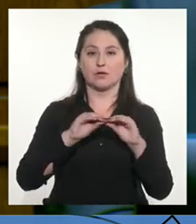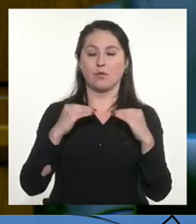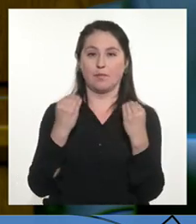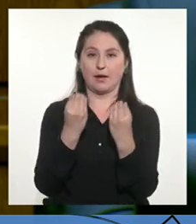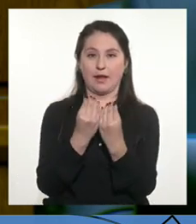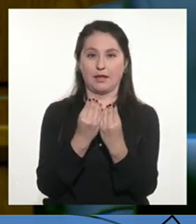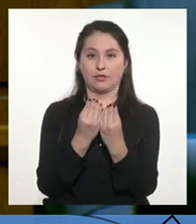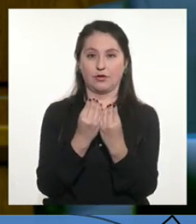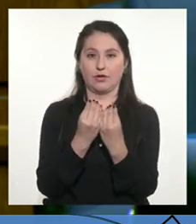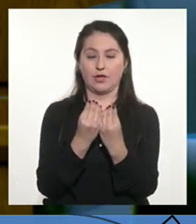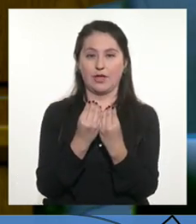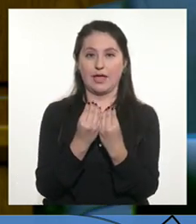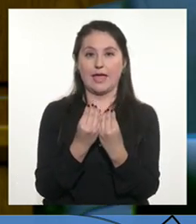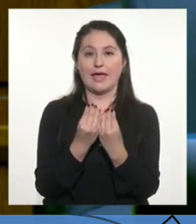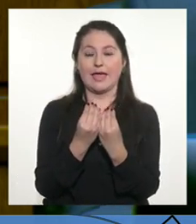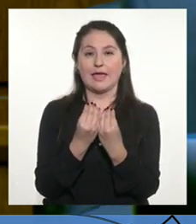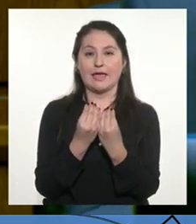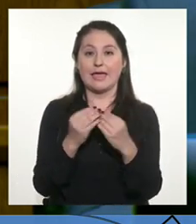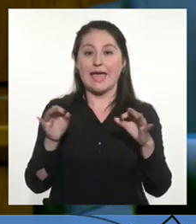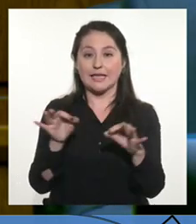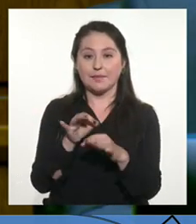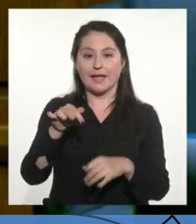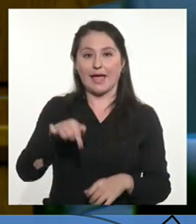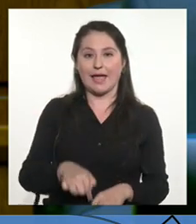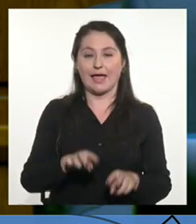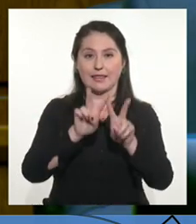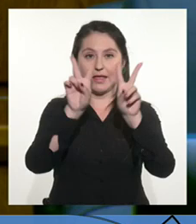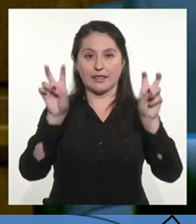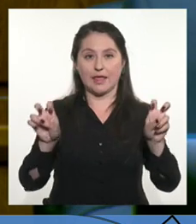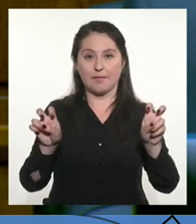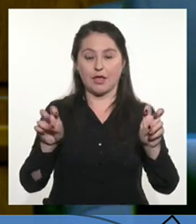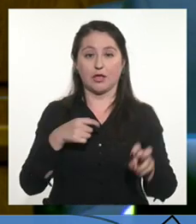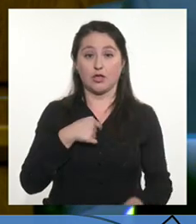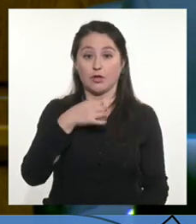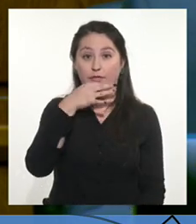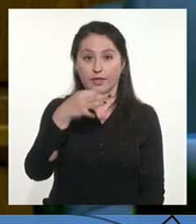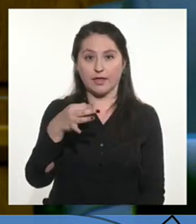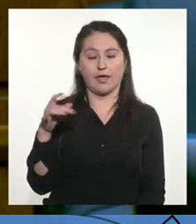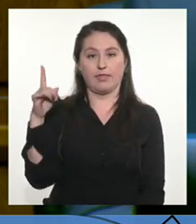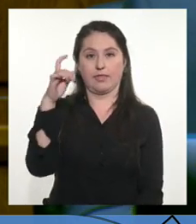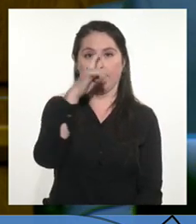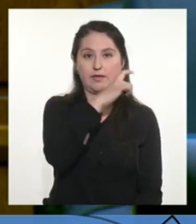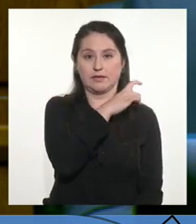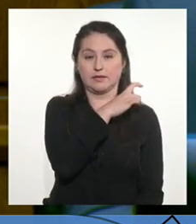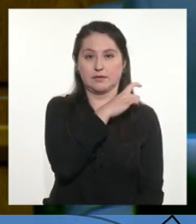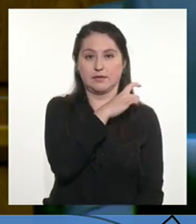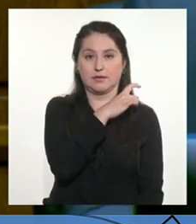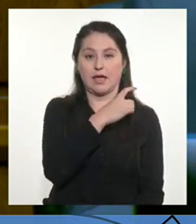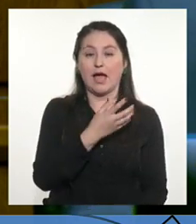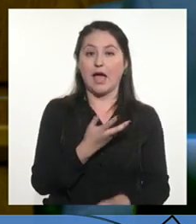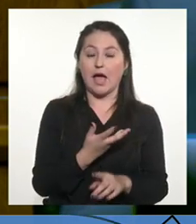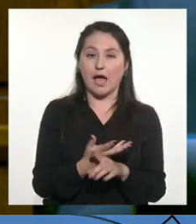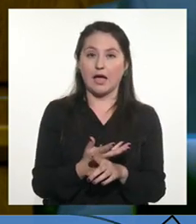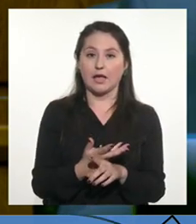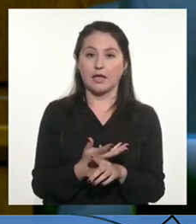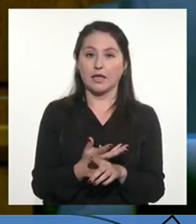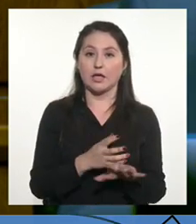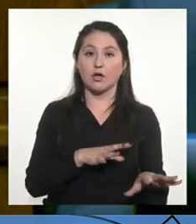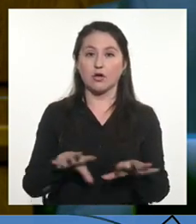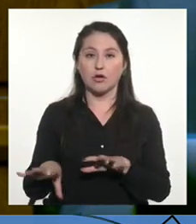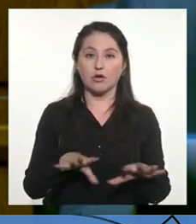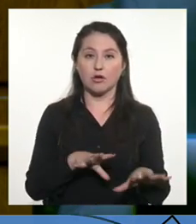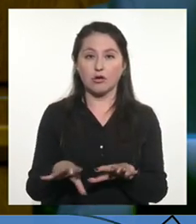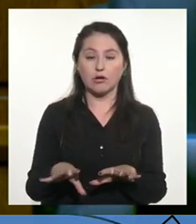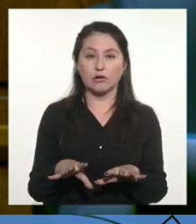aborda este tema que como yo decía es complejísimo hay cuestiones que son que caen por su propio peso